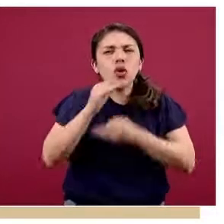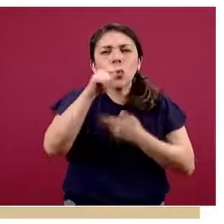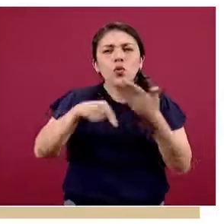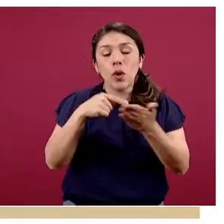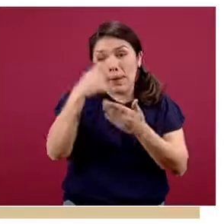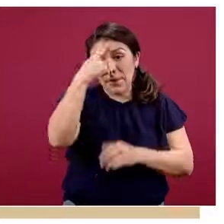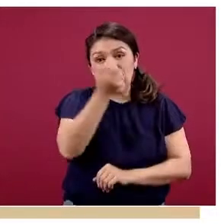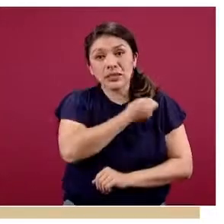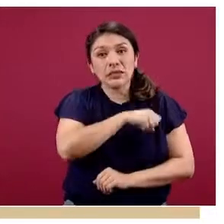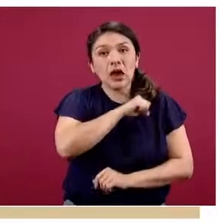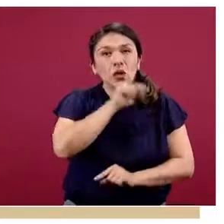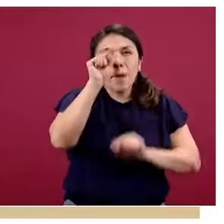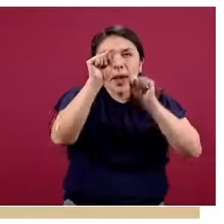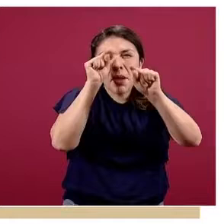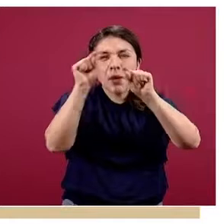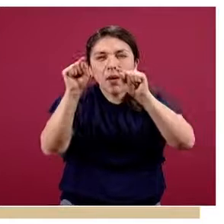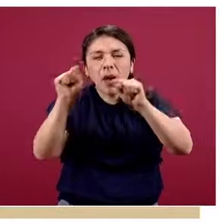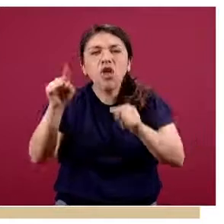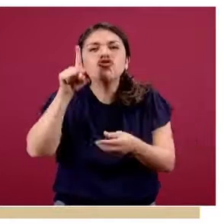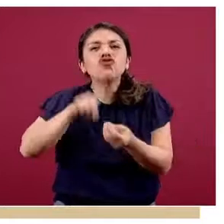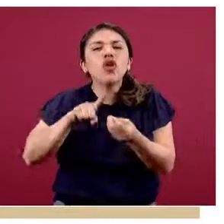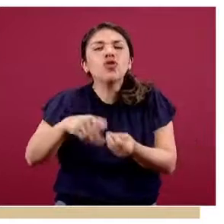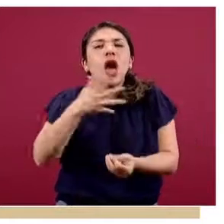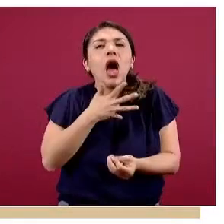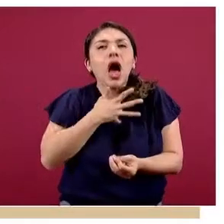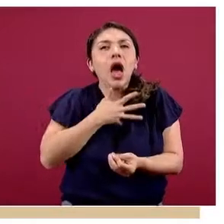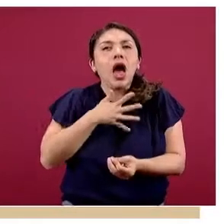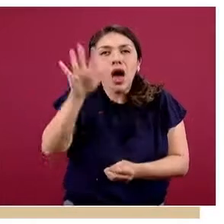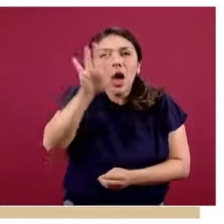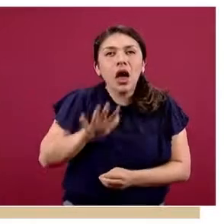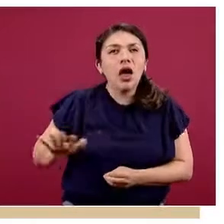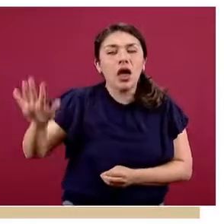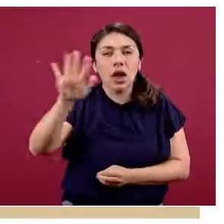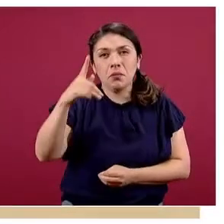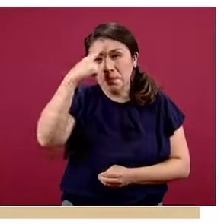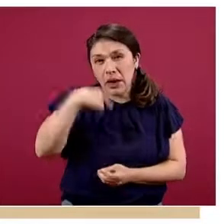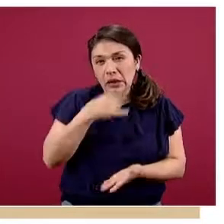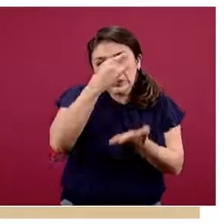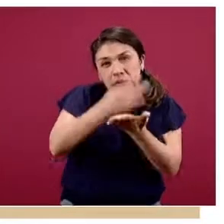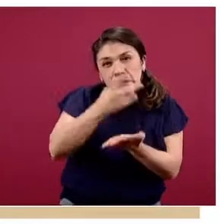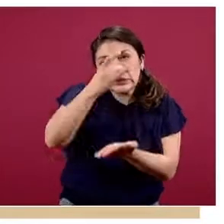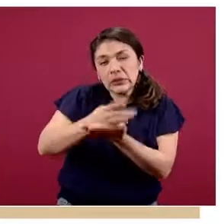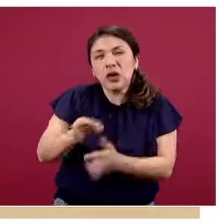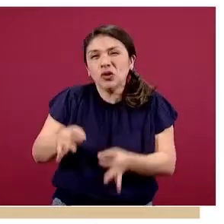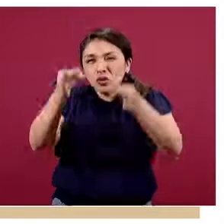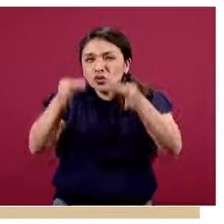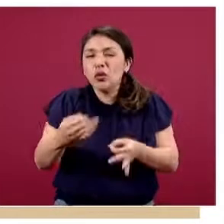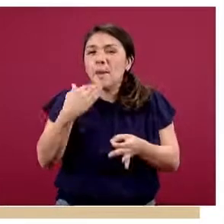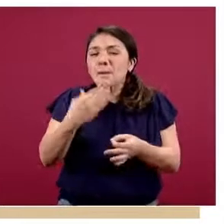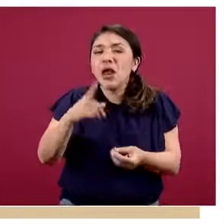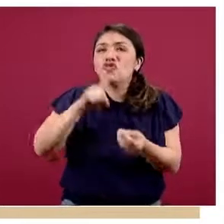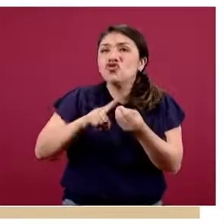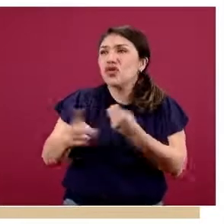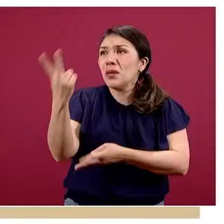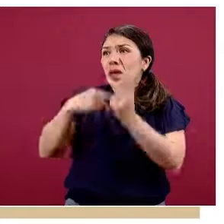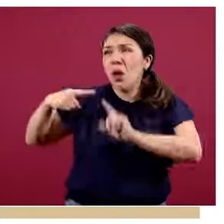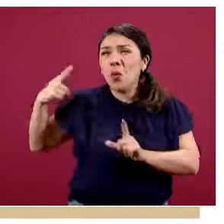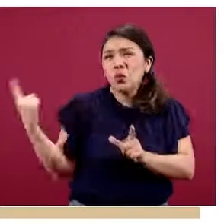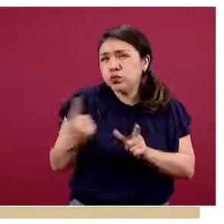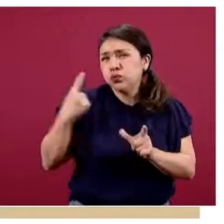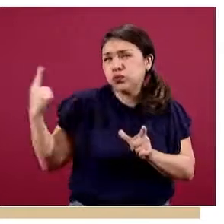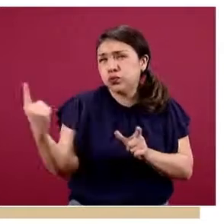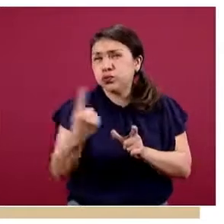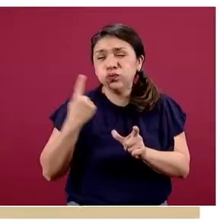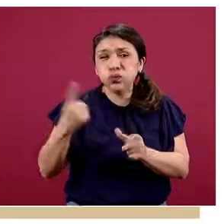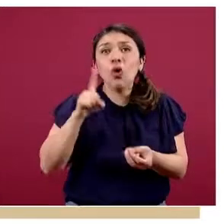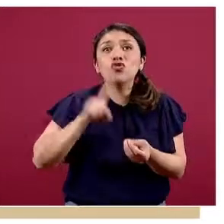de salud que tenemos bajo la trayectoria, es decir, para poder identificar plenamente por dónde va a pasar el fenómeno